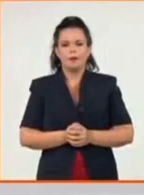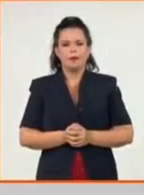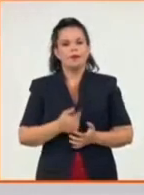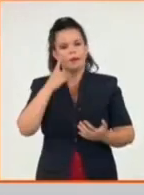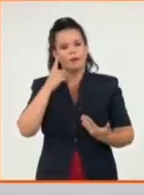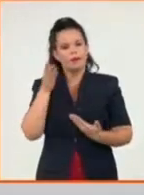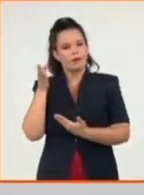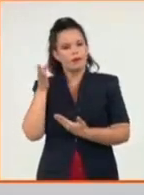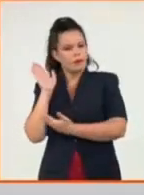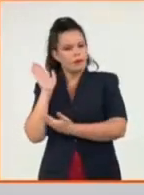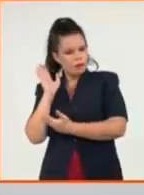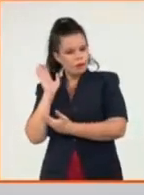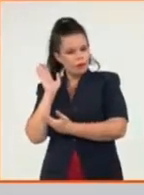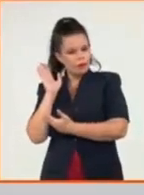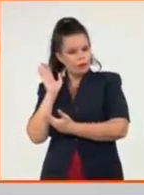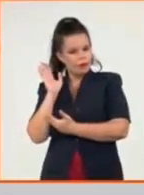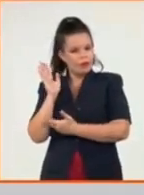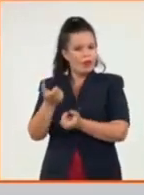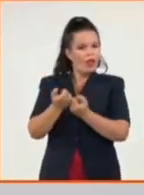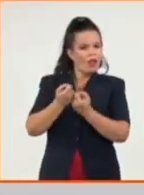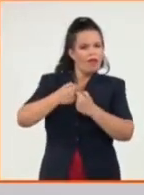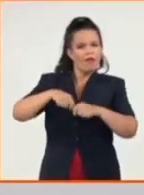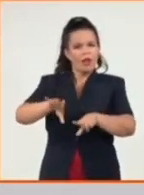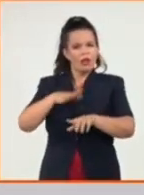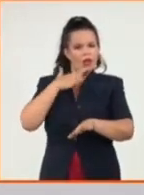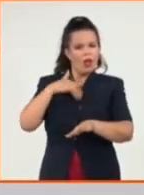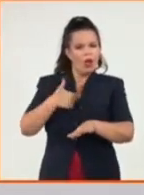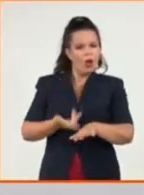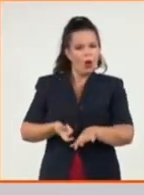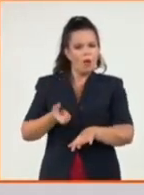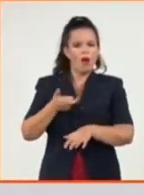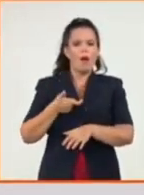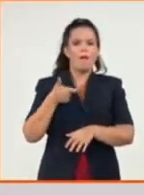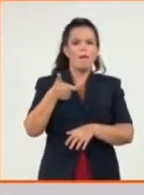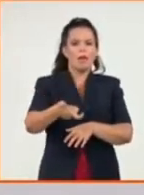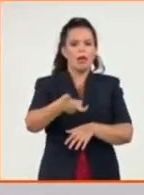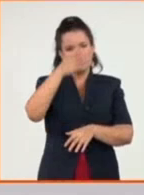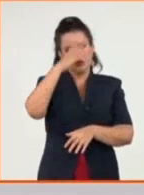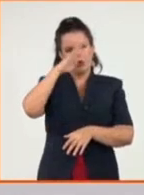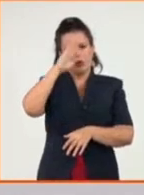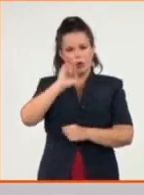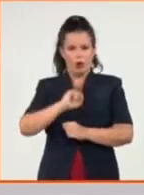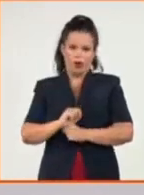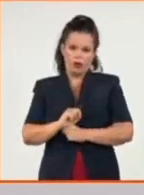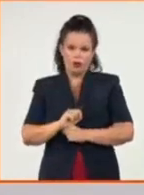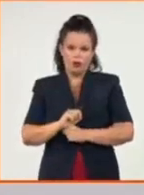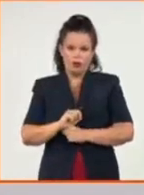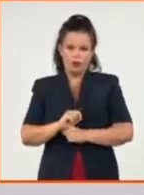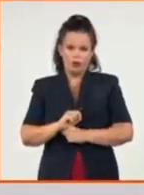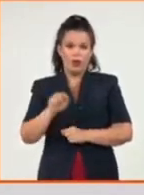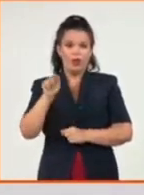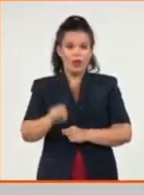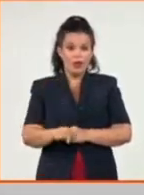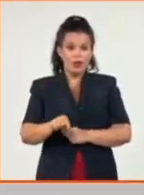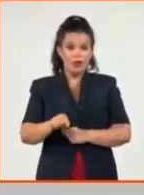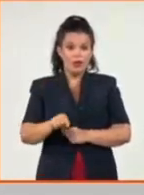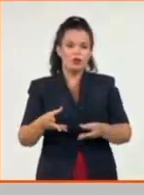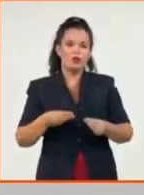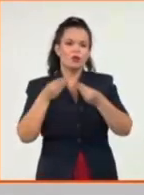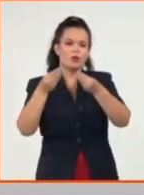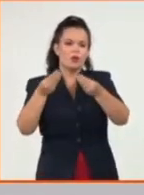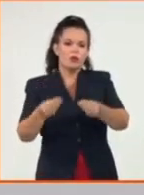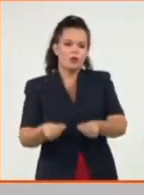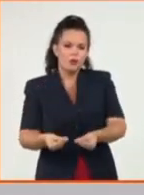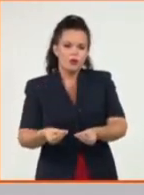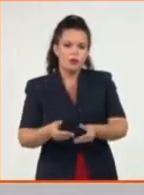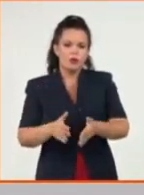moneda nacional hay que decir que hay un financiamiento disponible disponible que se ha entregado a la industria para la